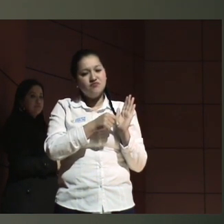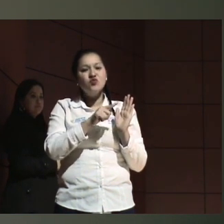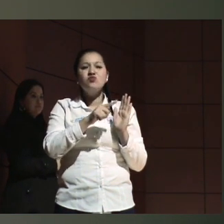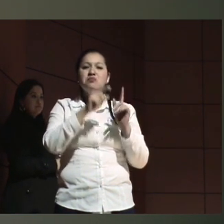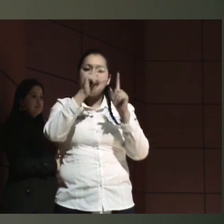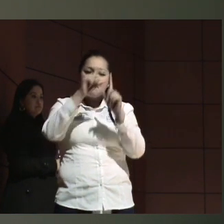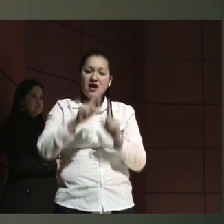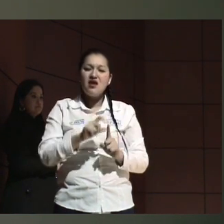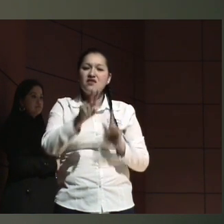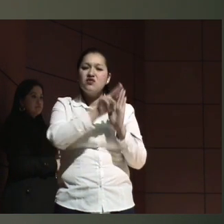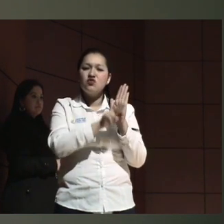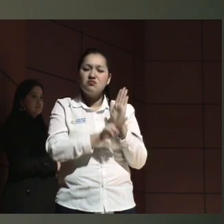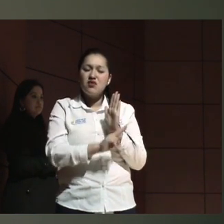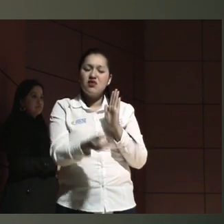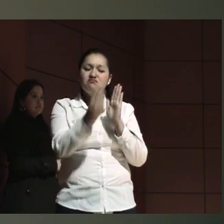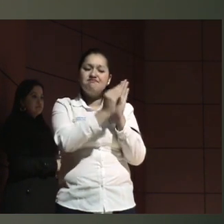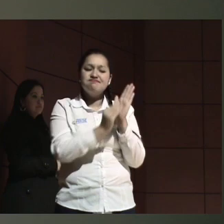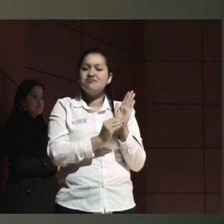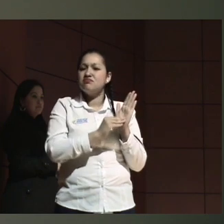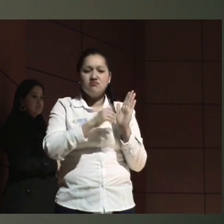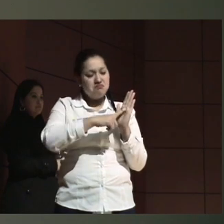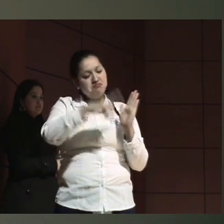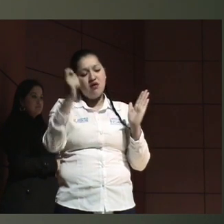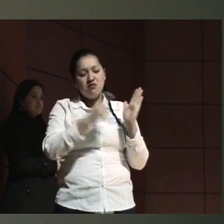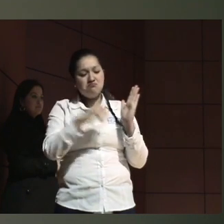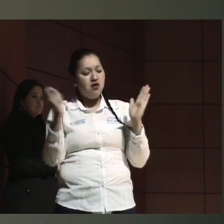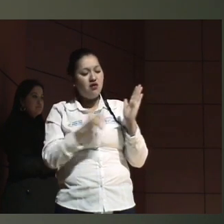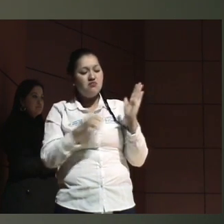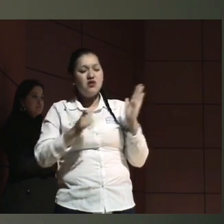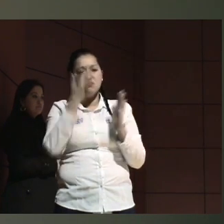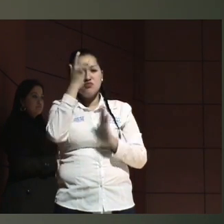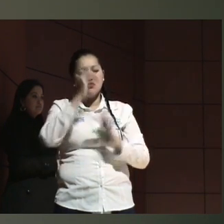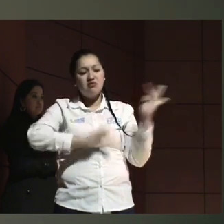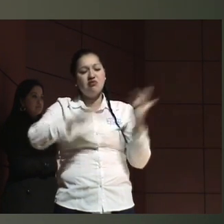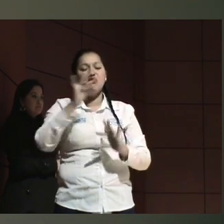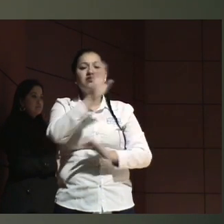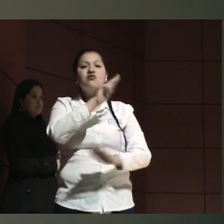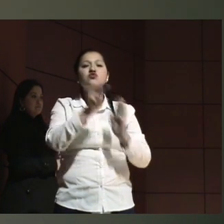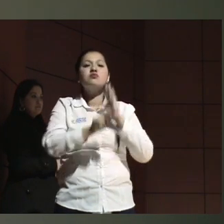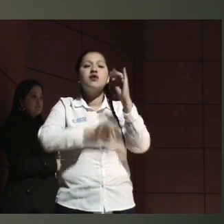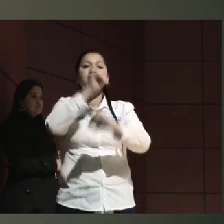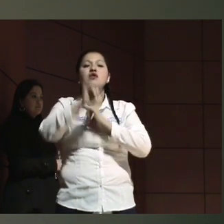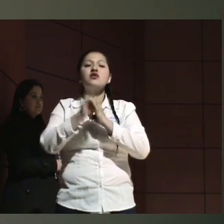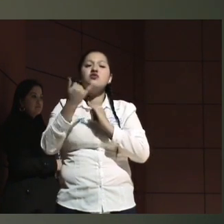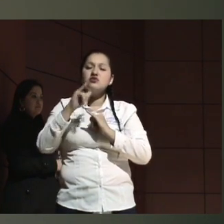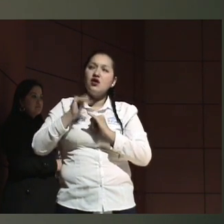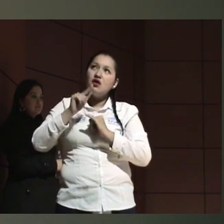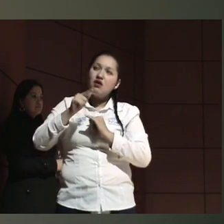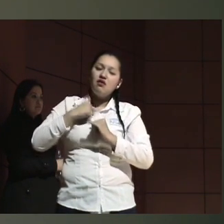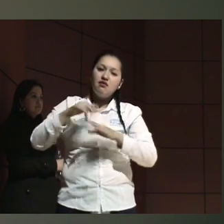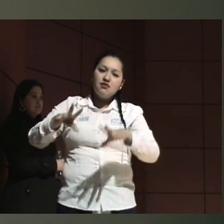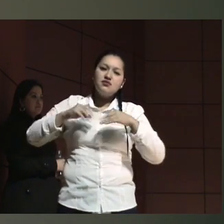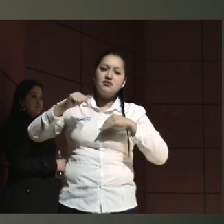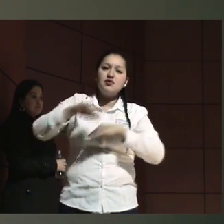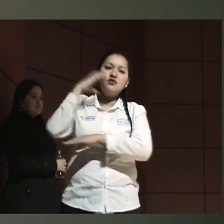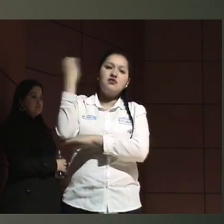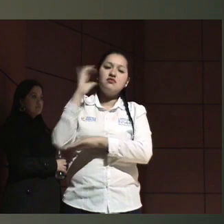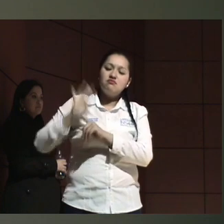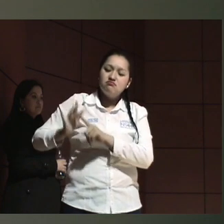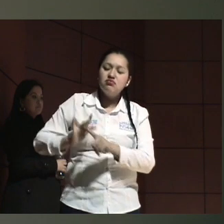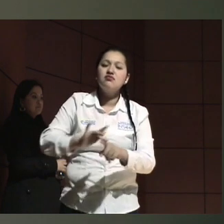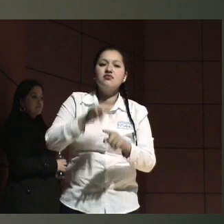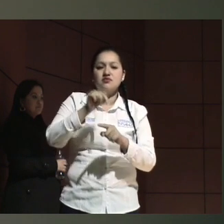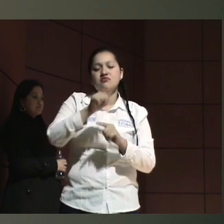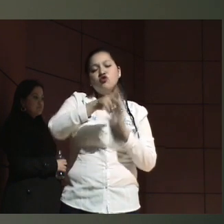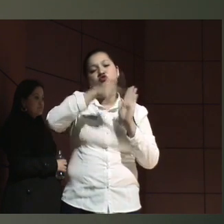vocablos de la normatividad puesto que se apartan de la normatividad internacional que ya está acogida y tiene plena vigencia como